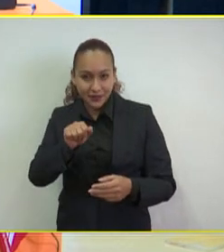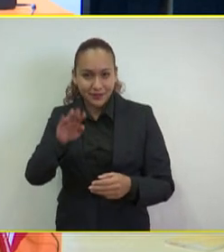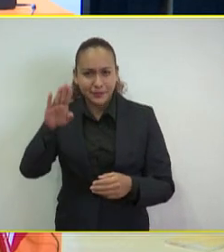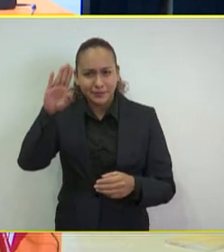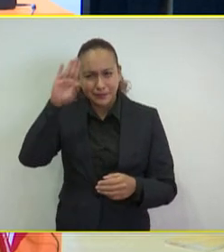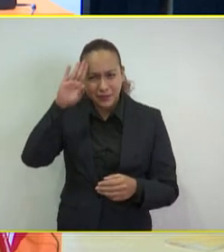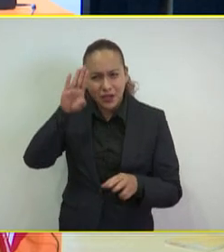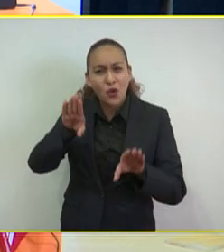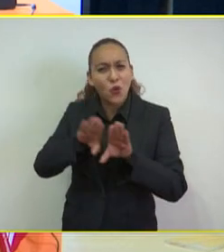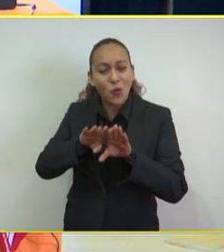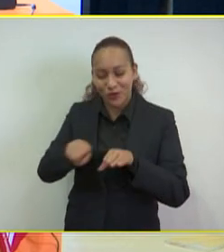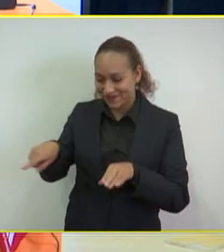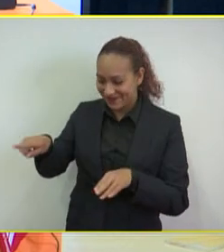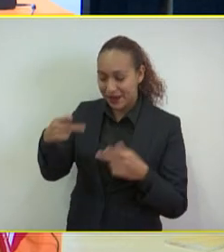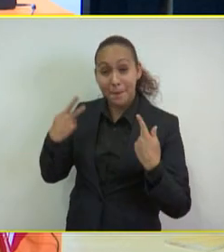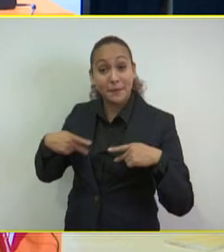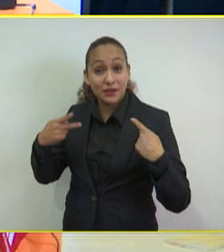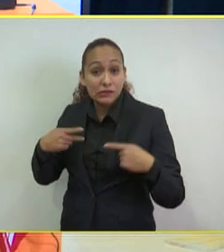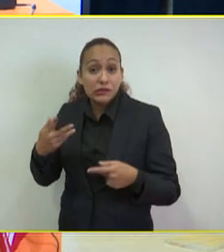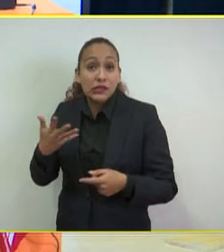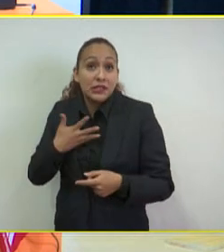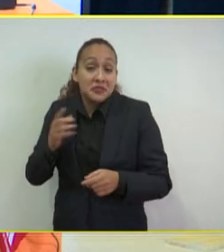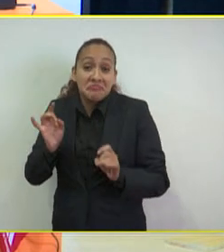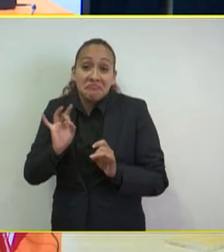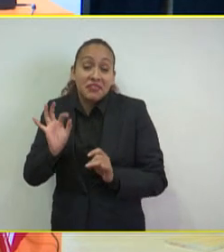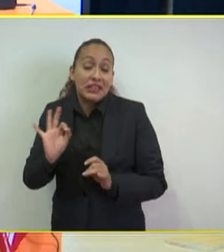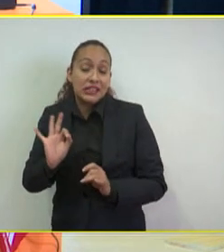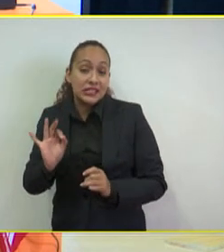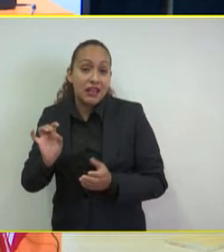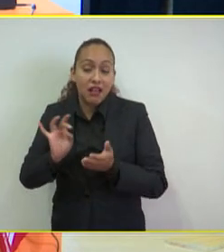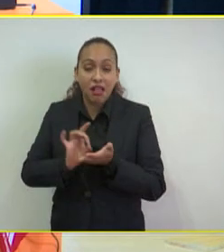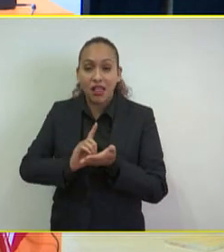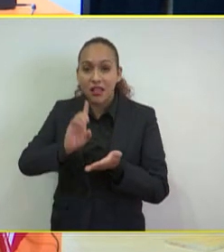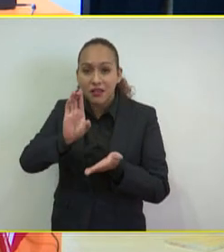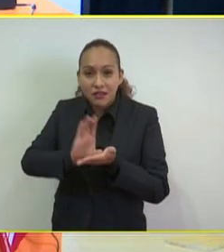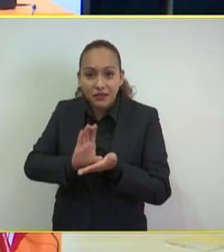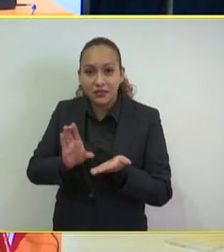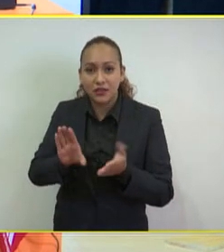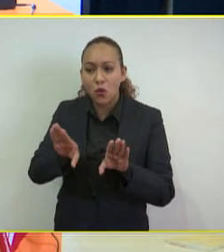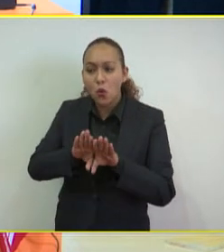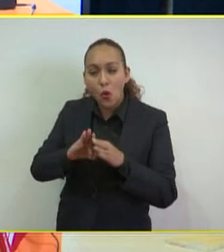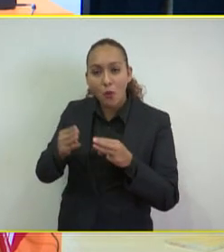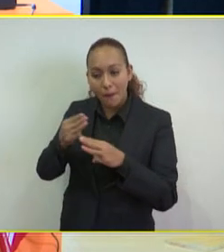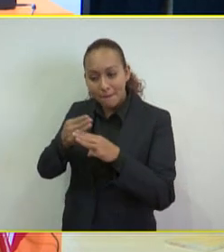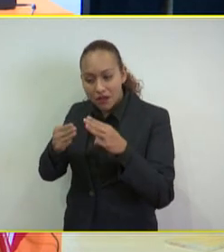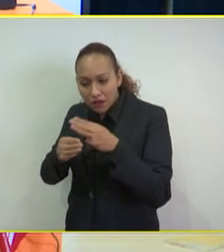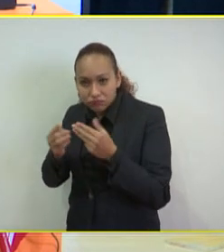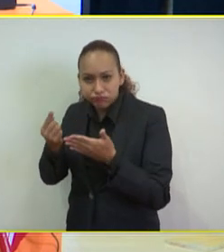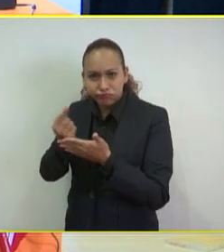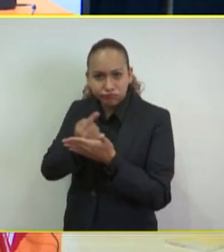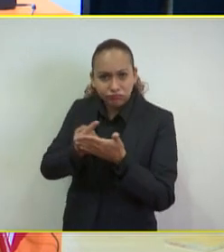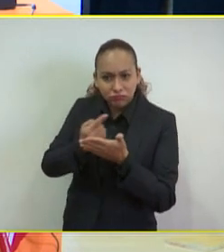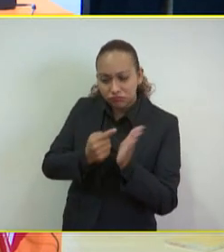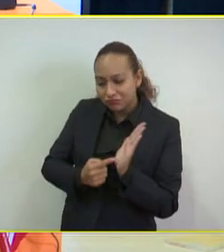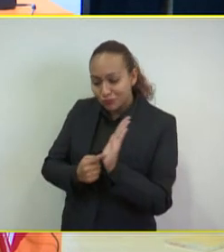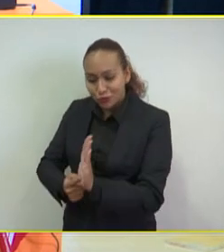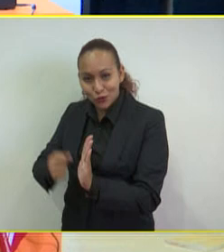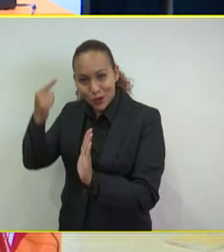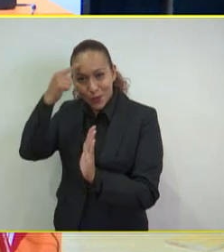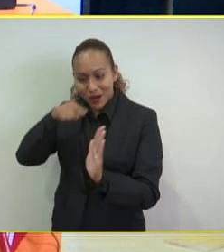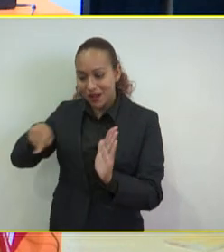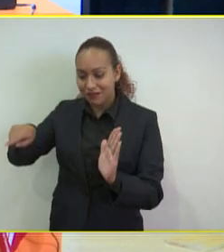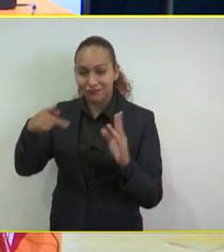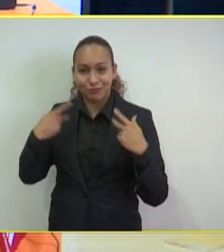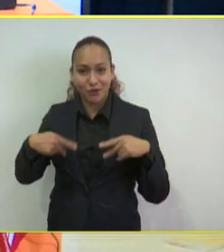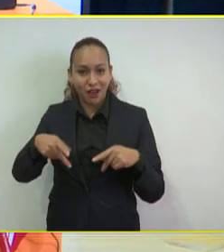para personas que tenían alguna dificultad, ¿no? No es el diseño, siempre pensamos que es para que lo vean. Y ustedes se